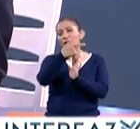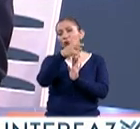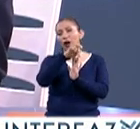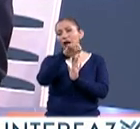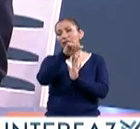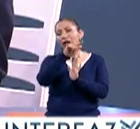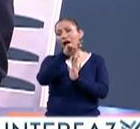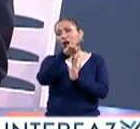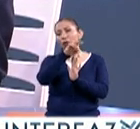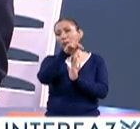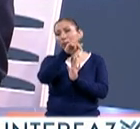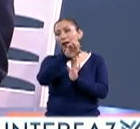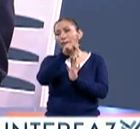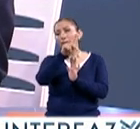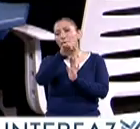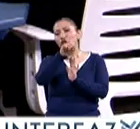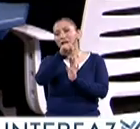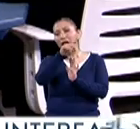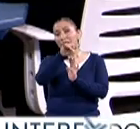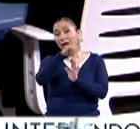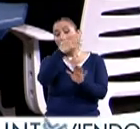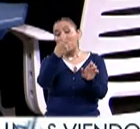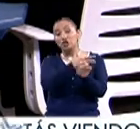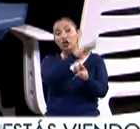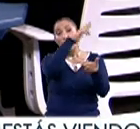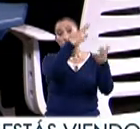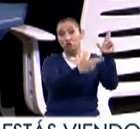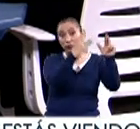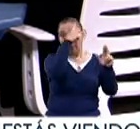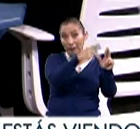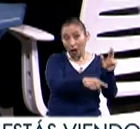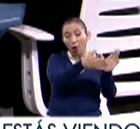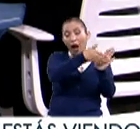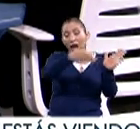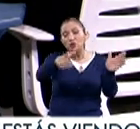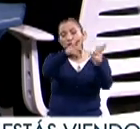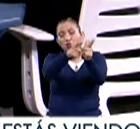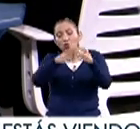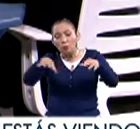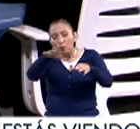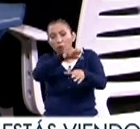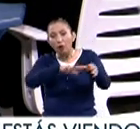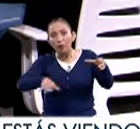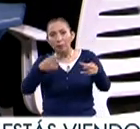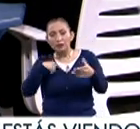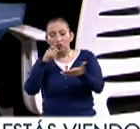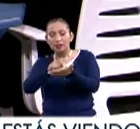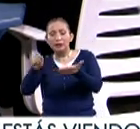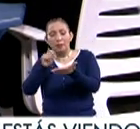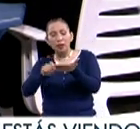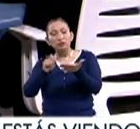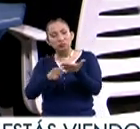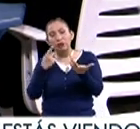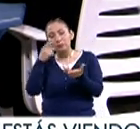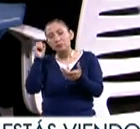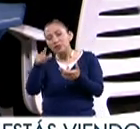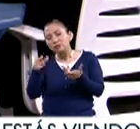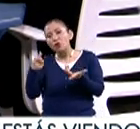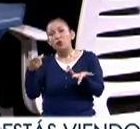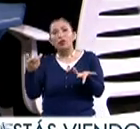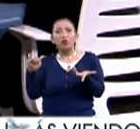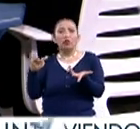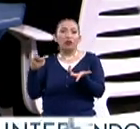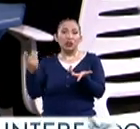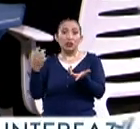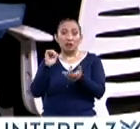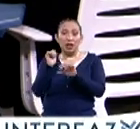Guadalupe Posada, y que esto parte después de la Revolución Mexicana. Y hay un grupo importante de escritores que también tiene que ver con ello, y en